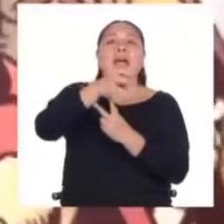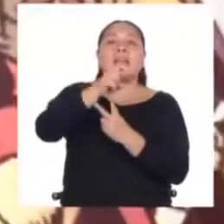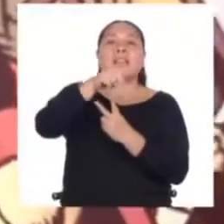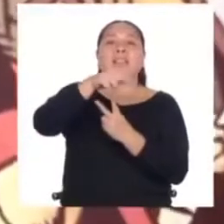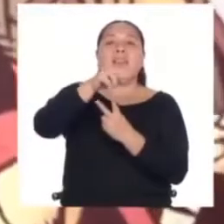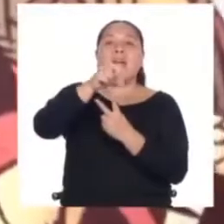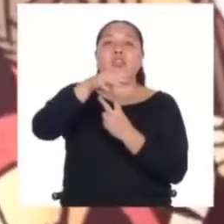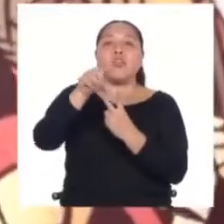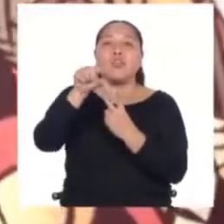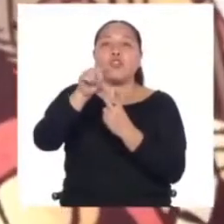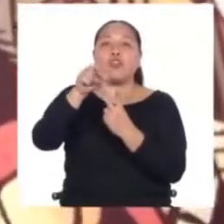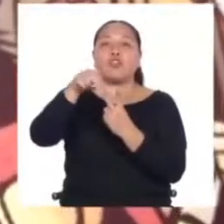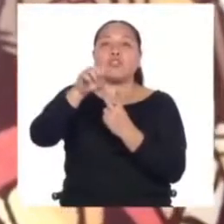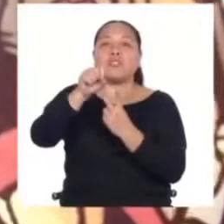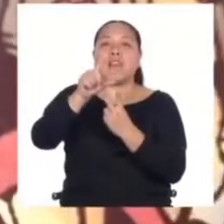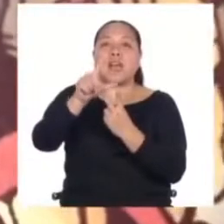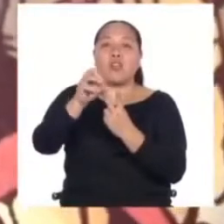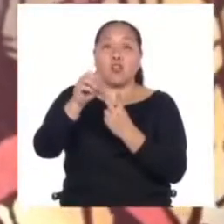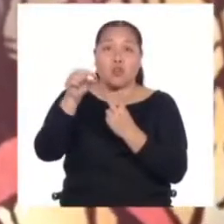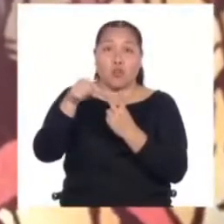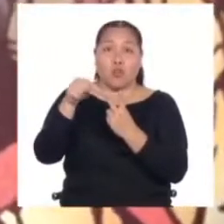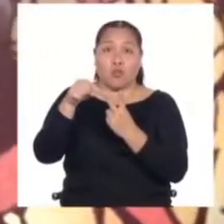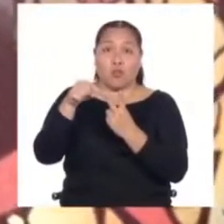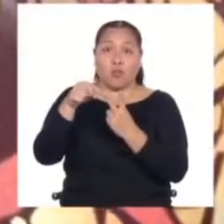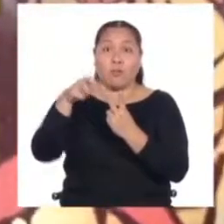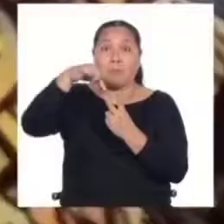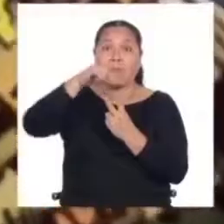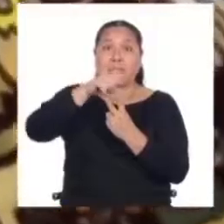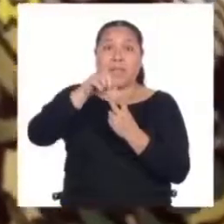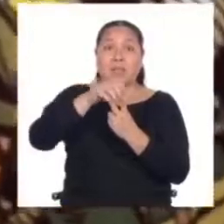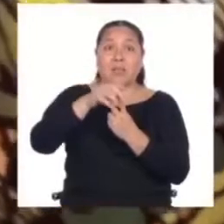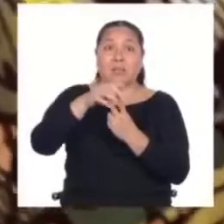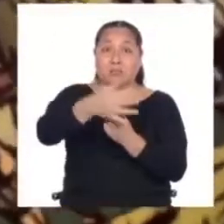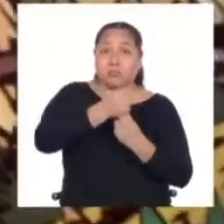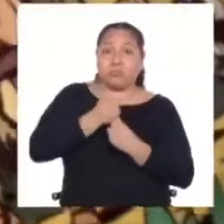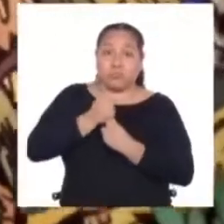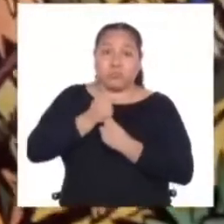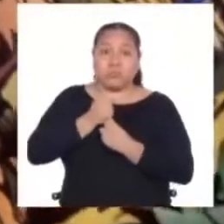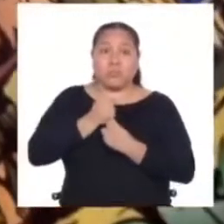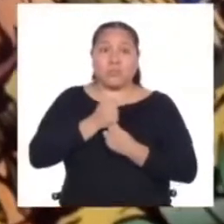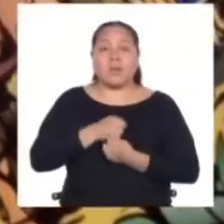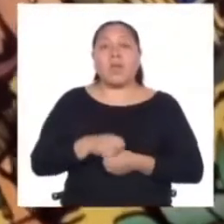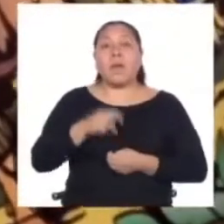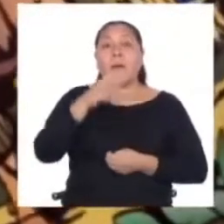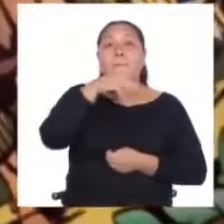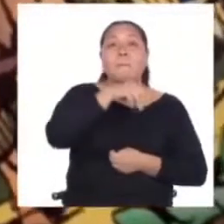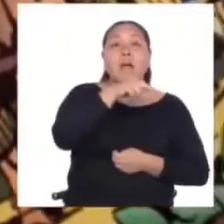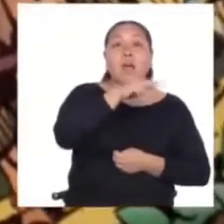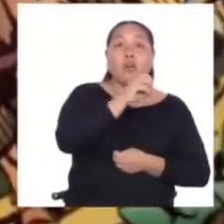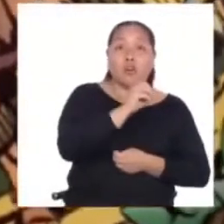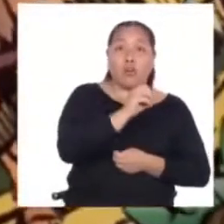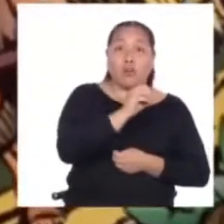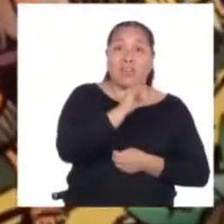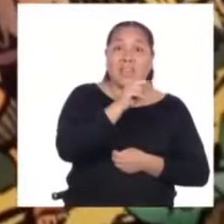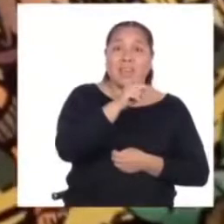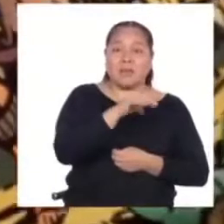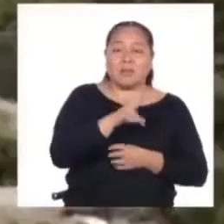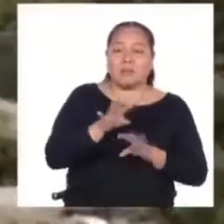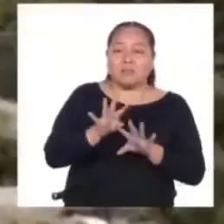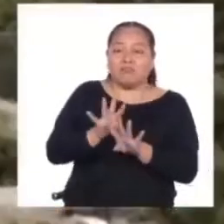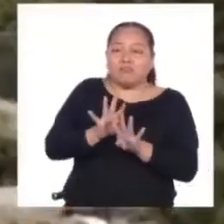Manco Inca no tuvo más remedio que licenciar a gran parte de sus exhaustas tropas y retirarse a